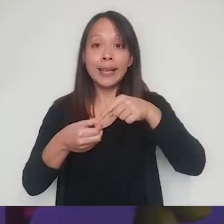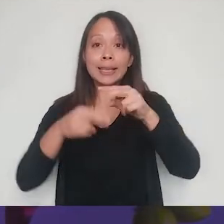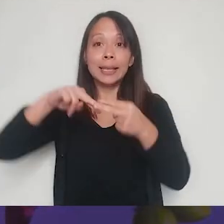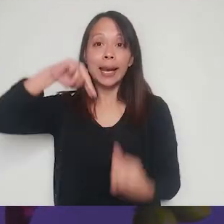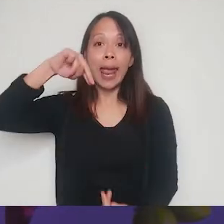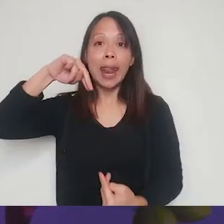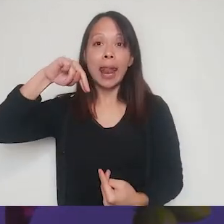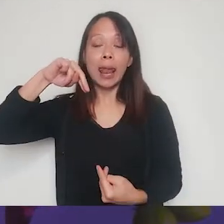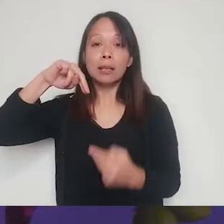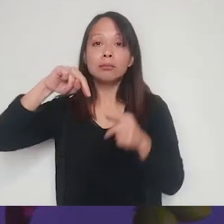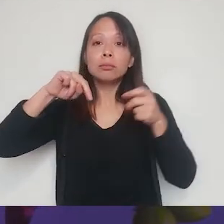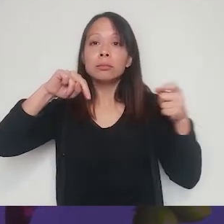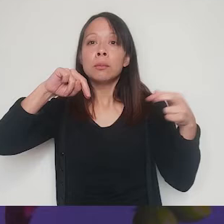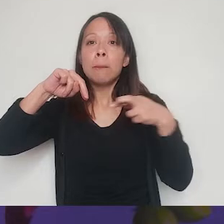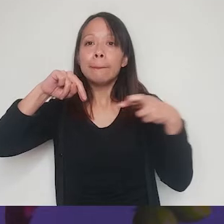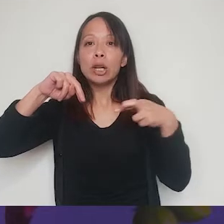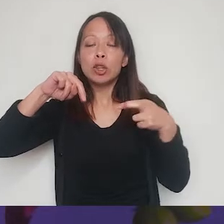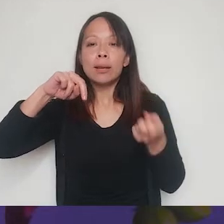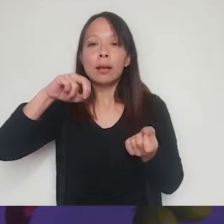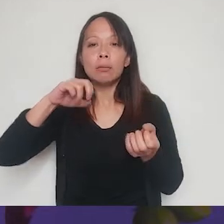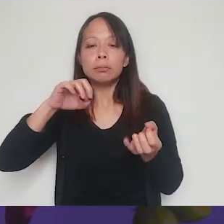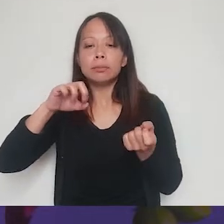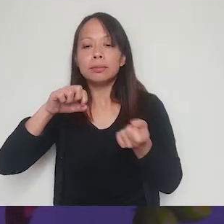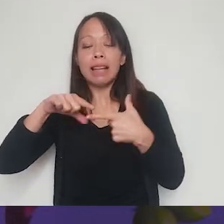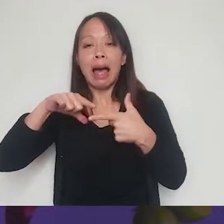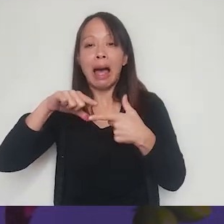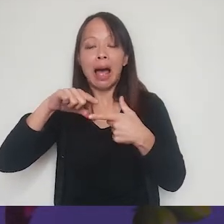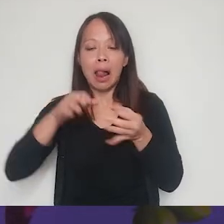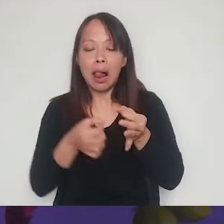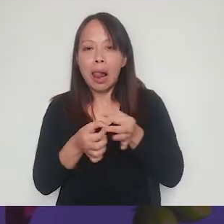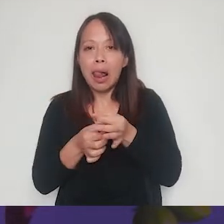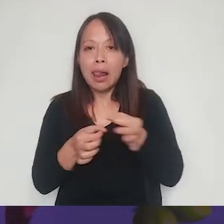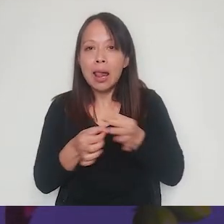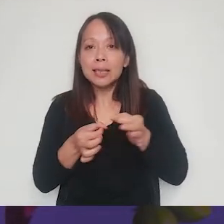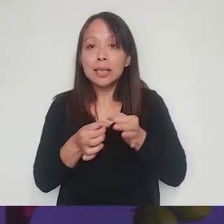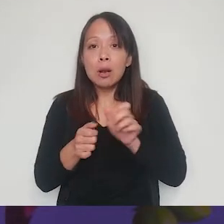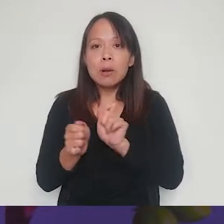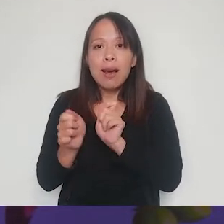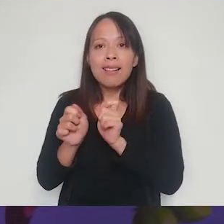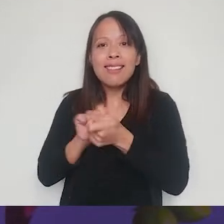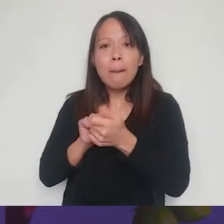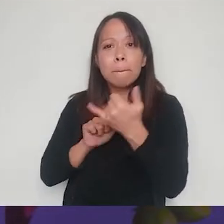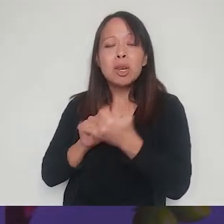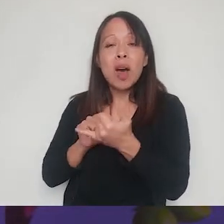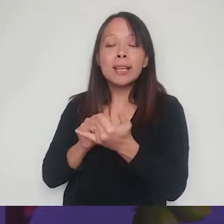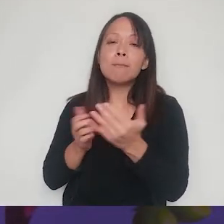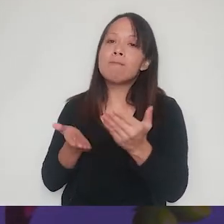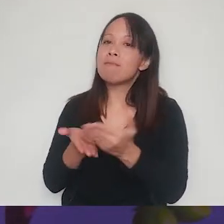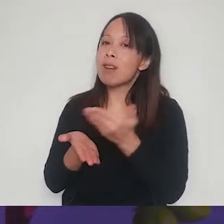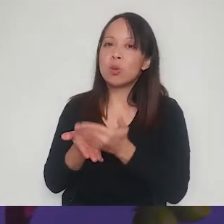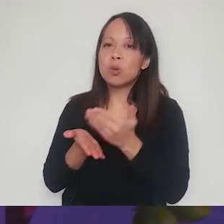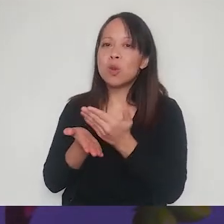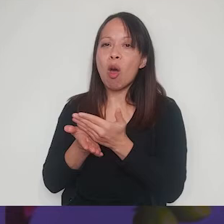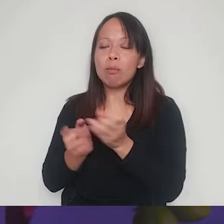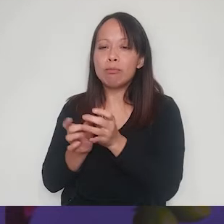llamada SMN, que es necesaria justamente para que ocurra el splicing en todas las células. Pero cuando el gen está mutado, esta